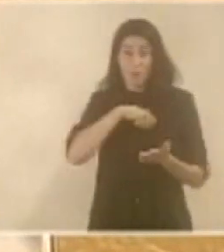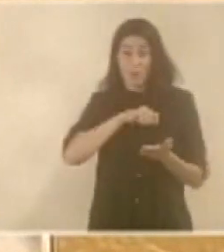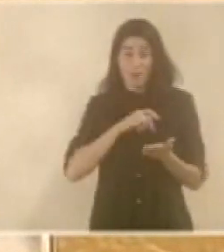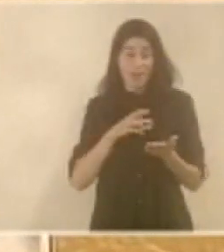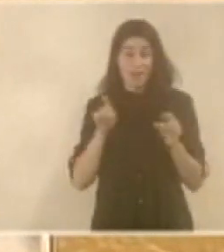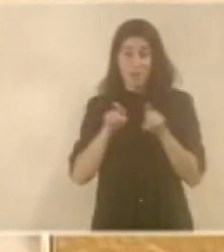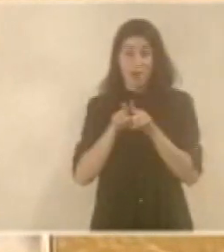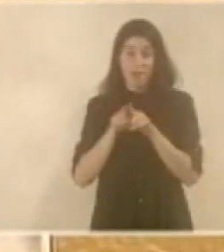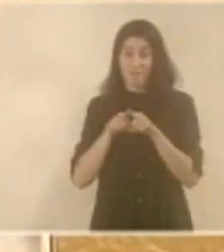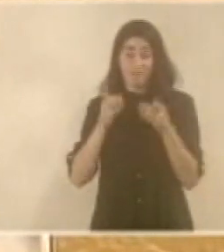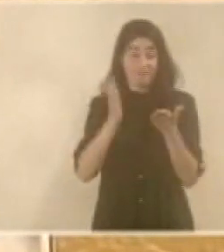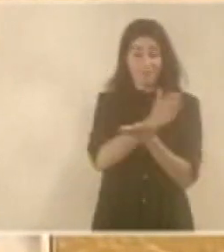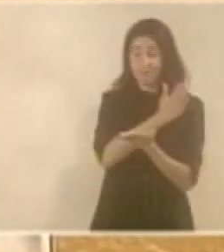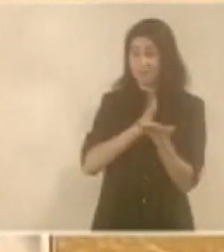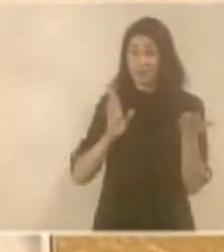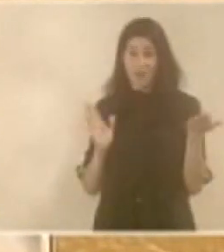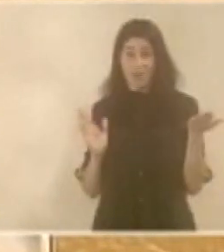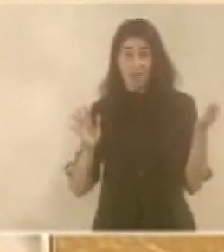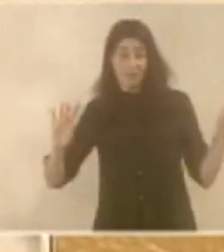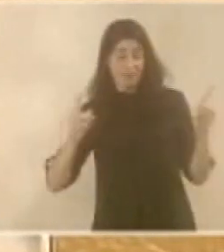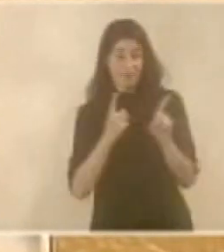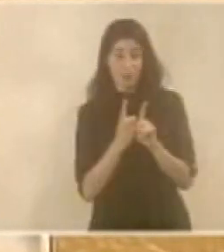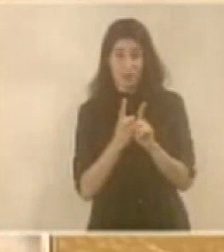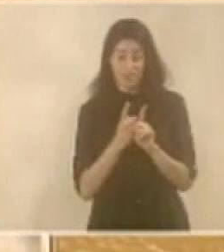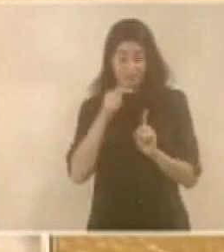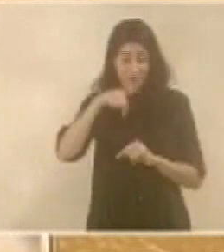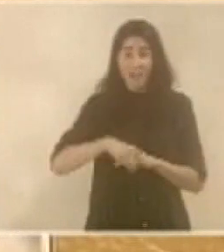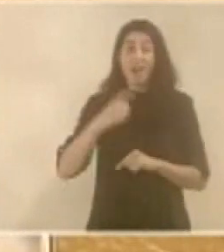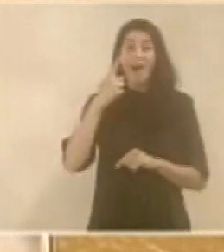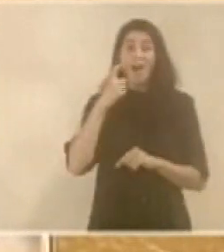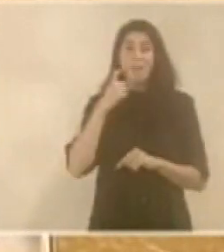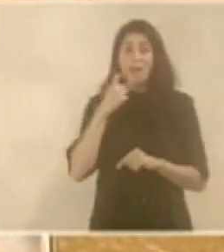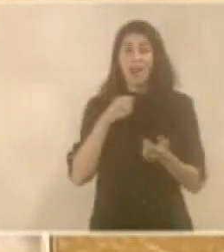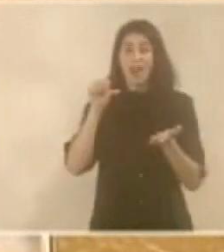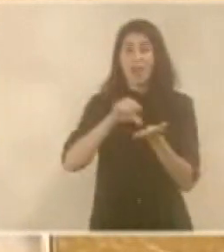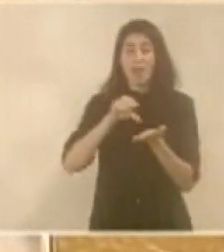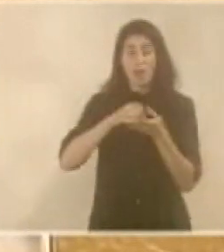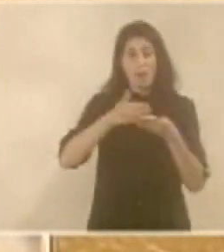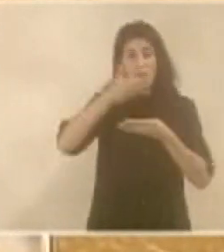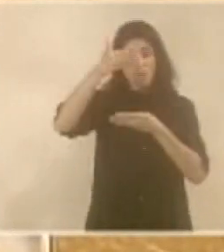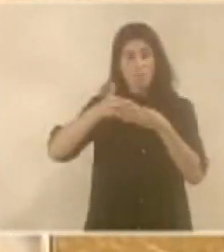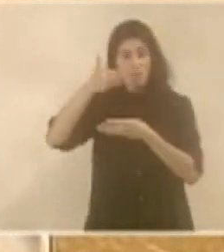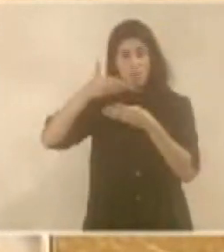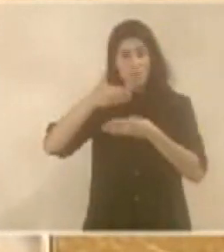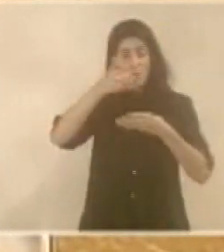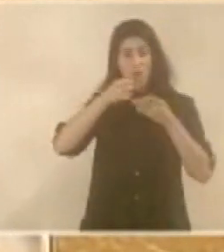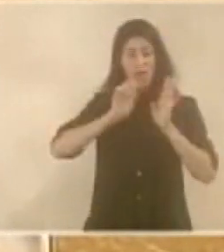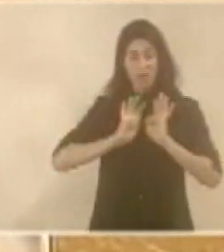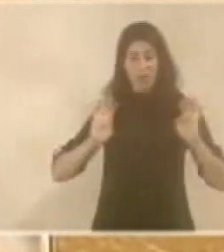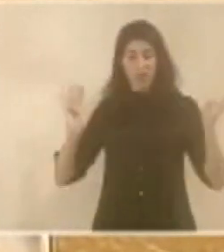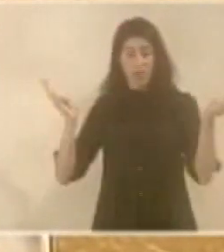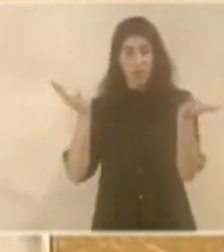En cuanto a Almería, era una ciudad amurallada, una plaza de armas, administrativamente dependiente de